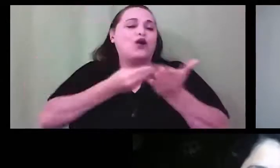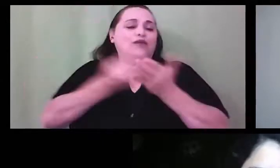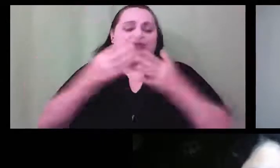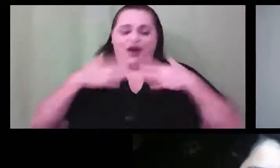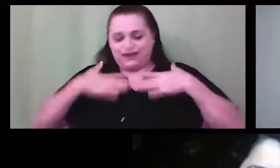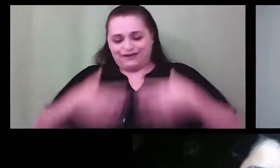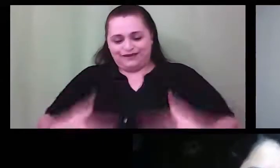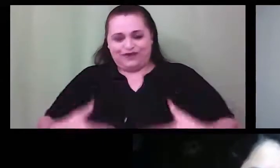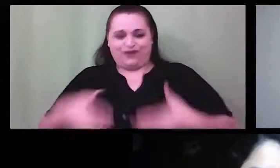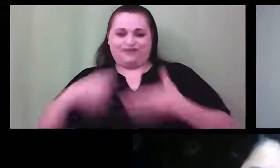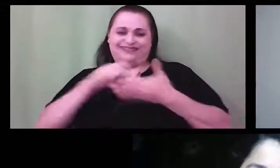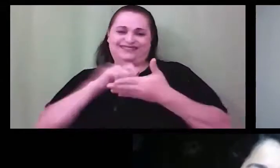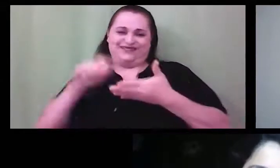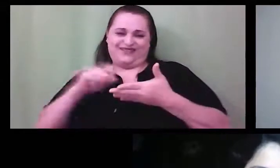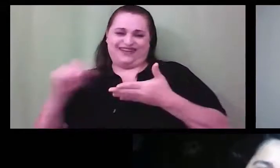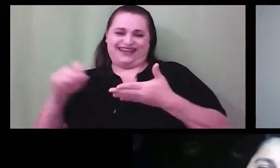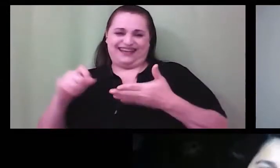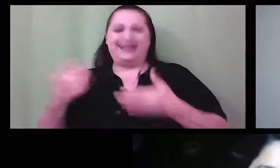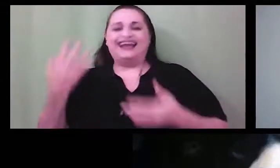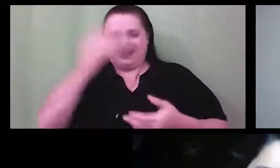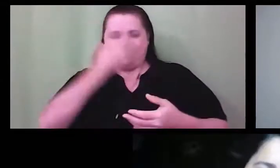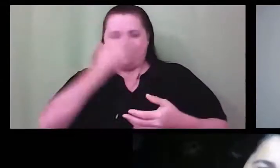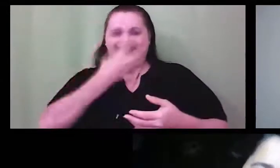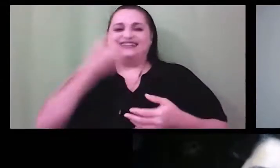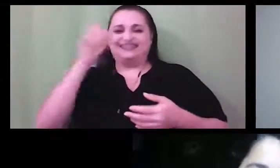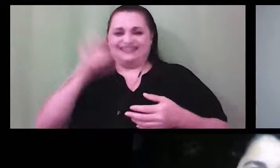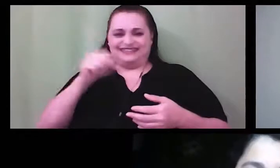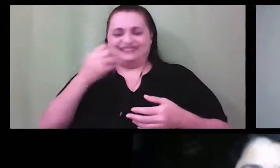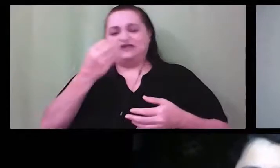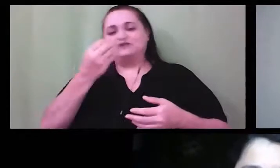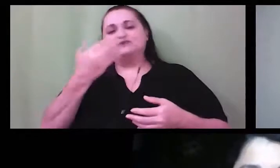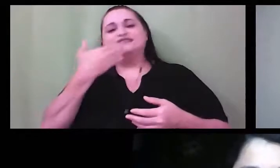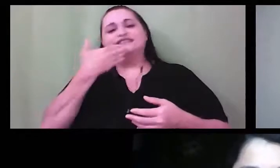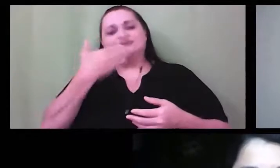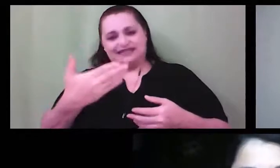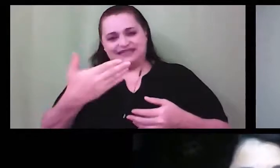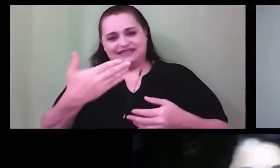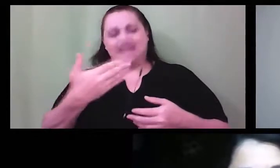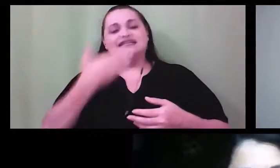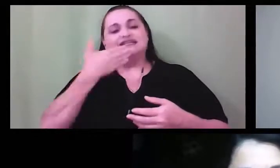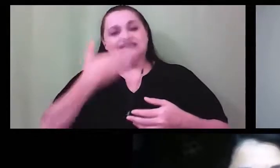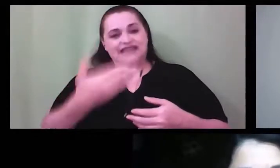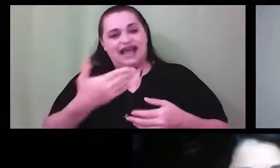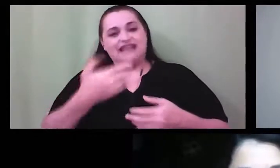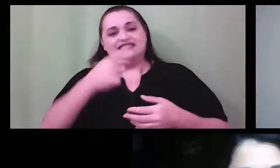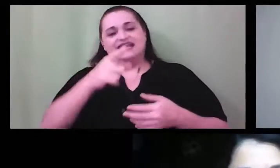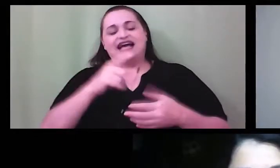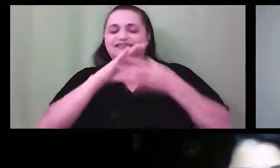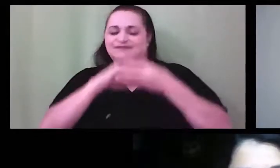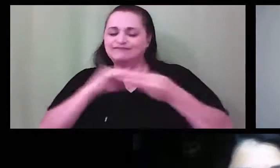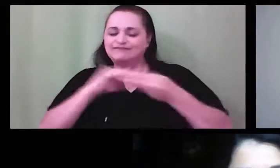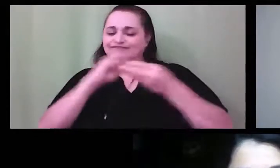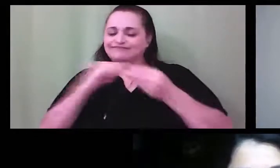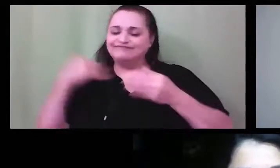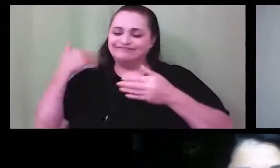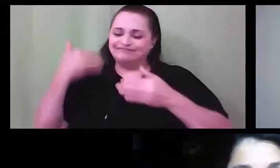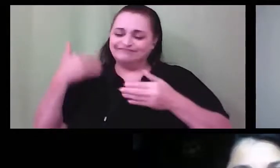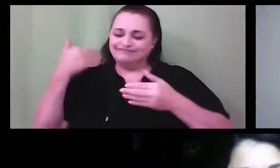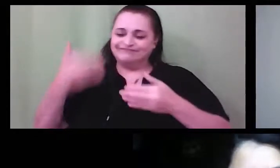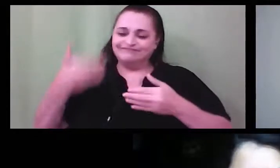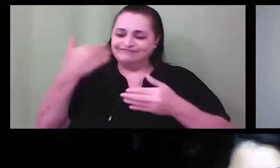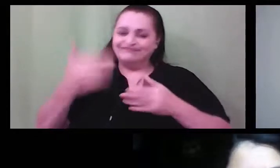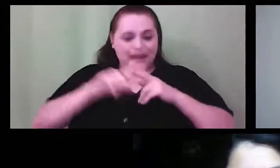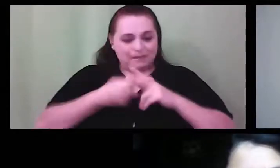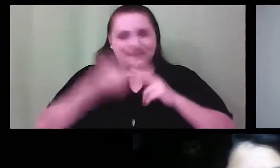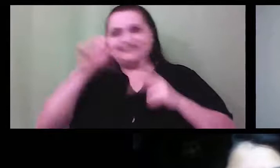escuela. Ay, qué bonito. Muchísimas gracias. Gracias por ese recorrido que empieza en otro